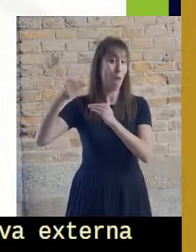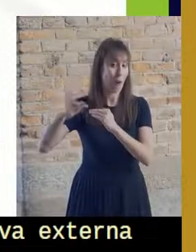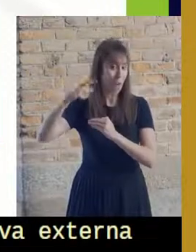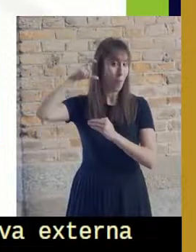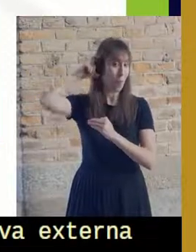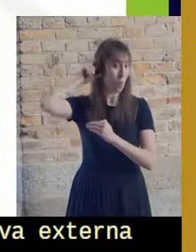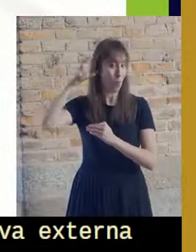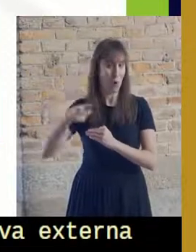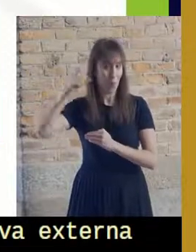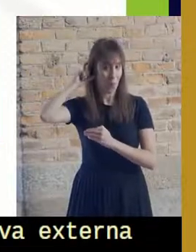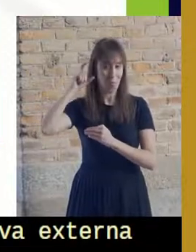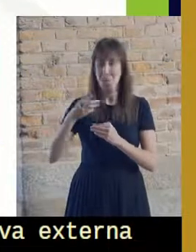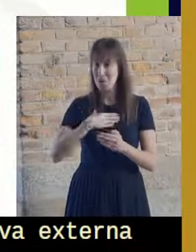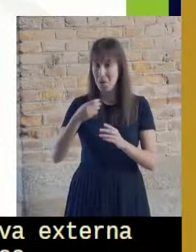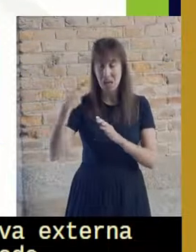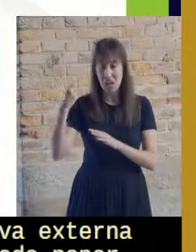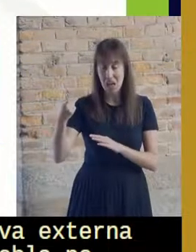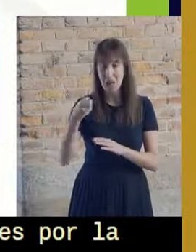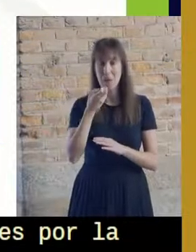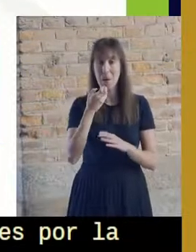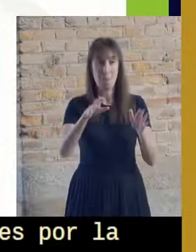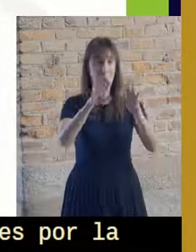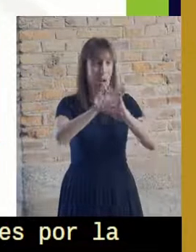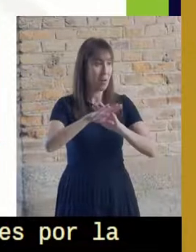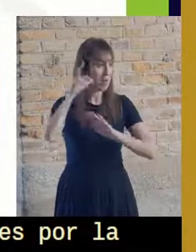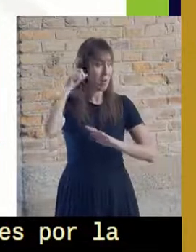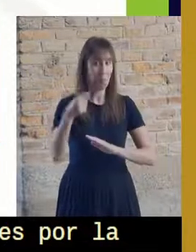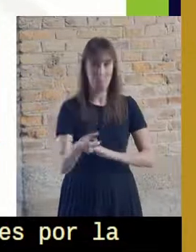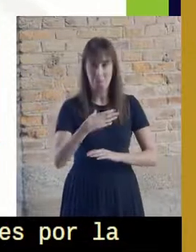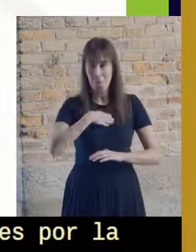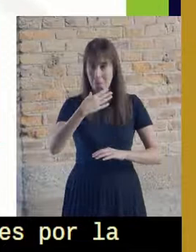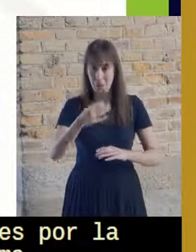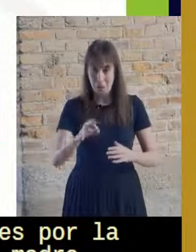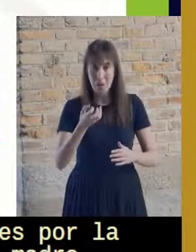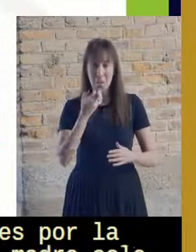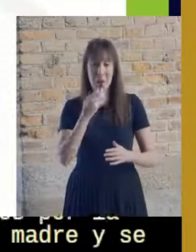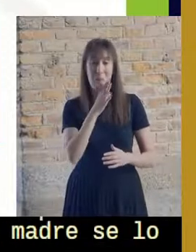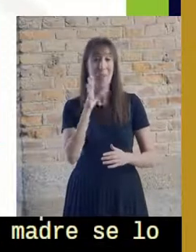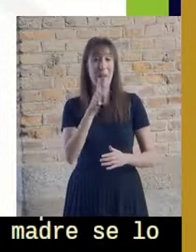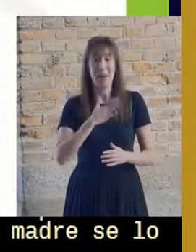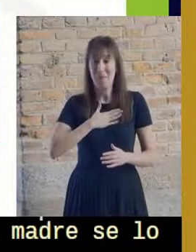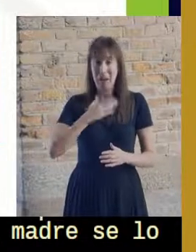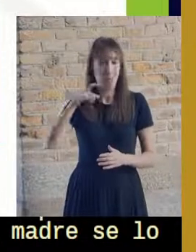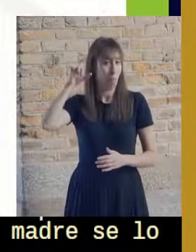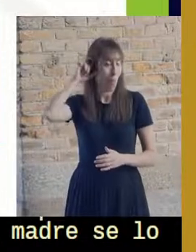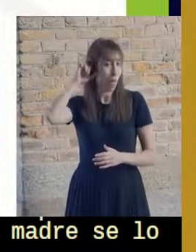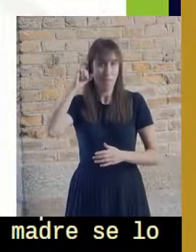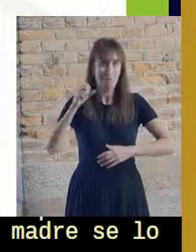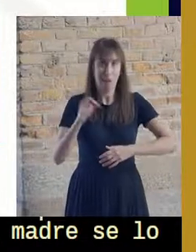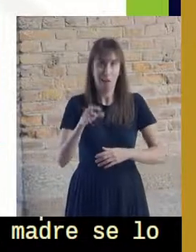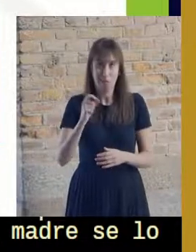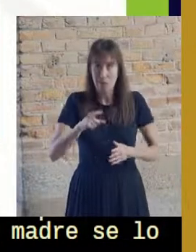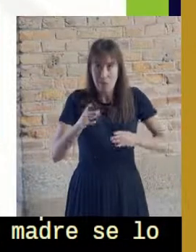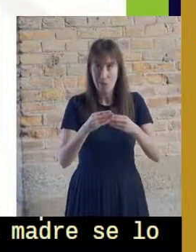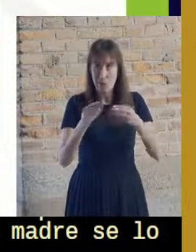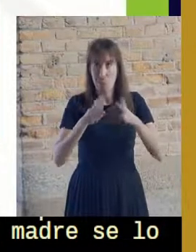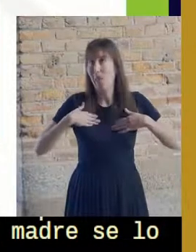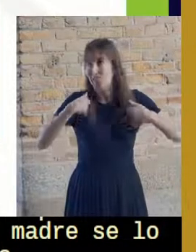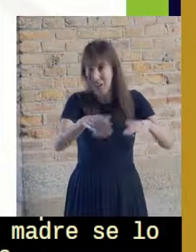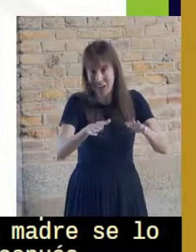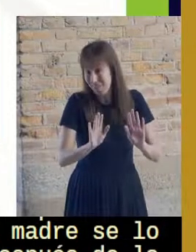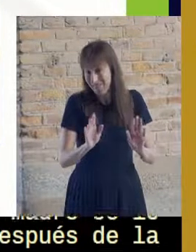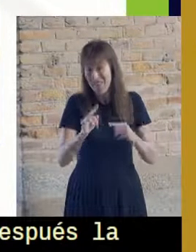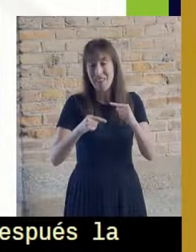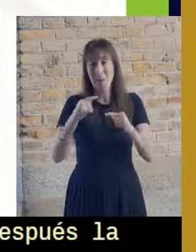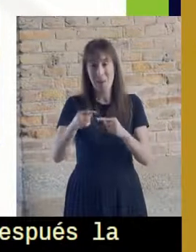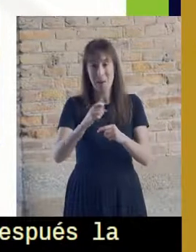quitar cada vez que quieras la por la noche la puedes dejar encima de la mesilla o por ejemplo mi madre que se lo pone cada vez que quiere cada vez se lo pone menos y después de la